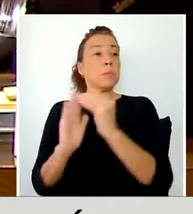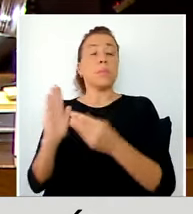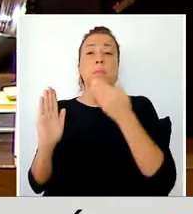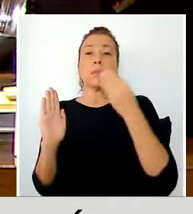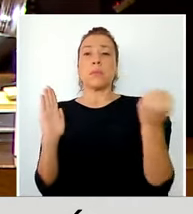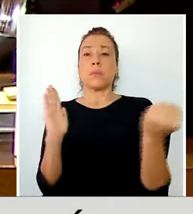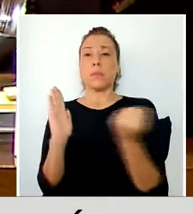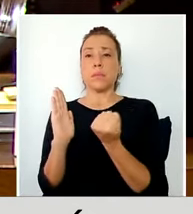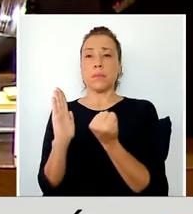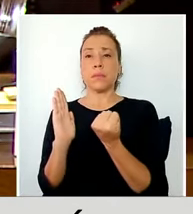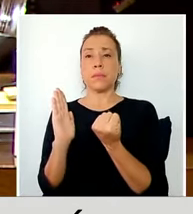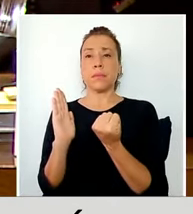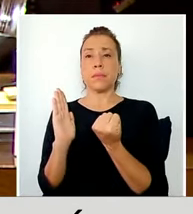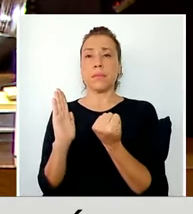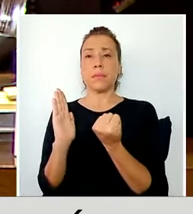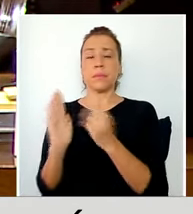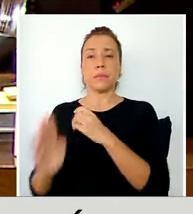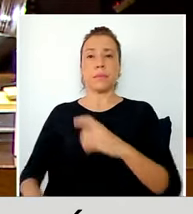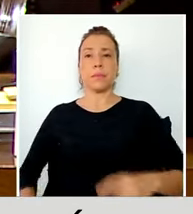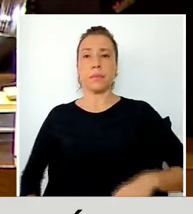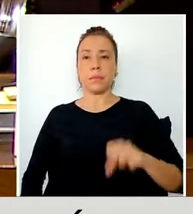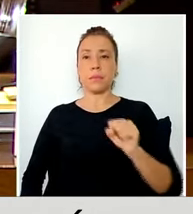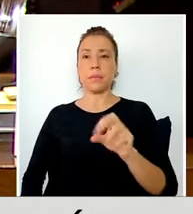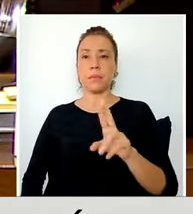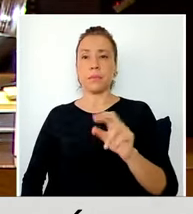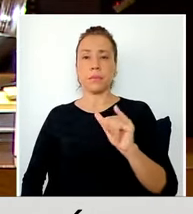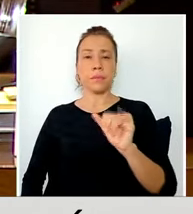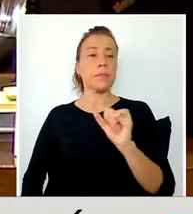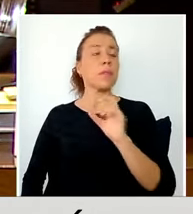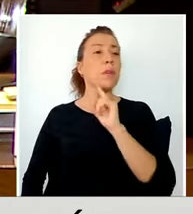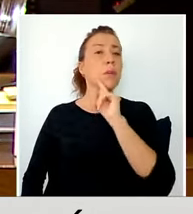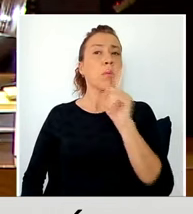el diputado araya tenía una consulta de reglamento